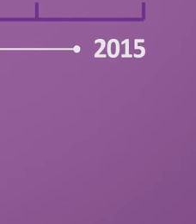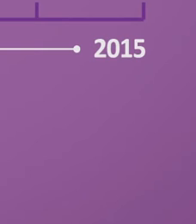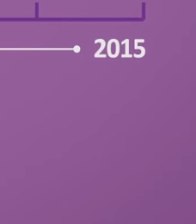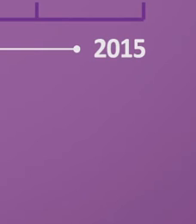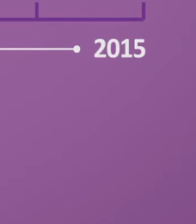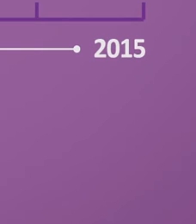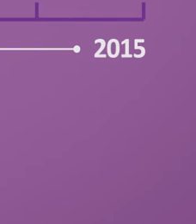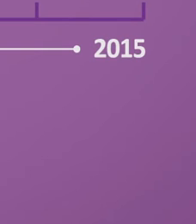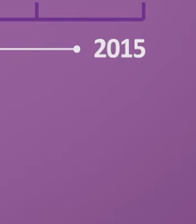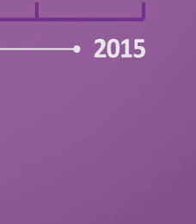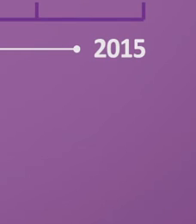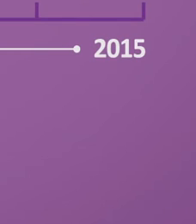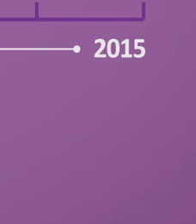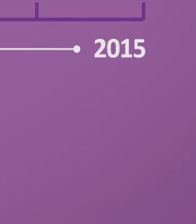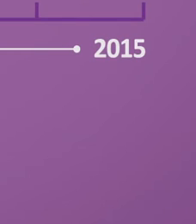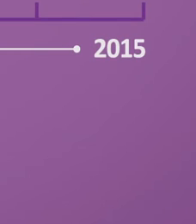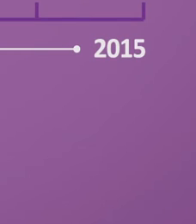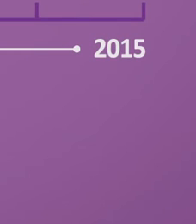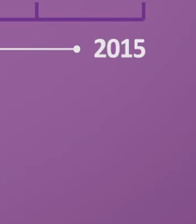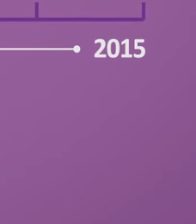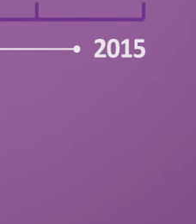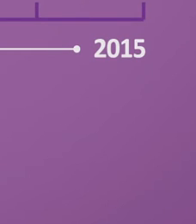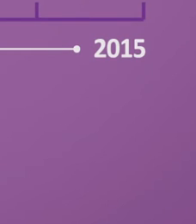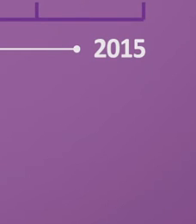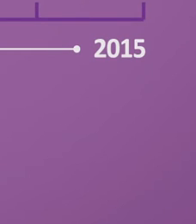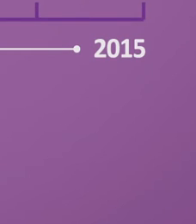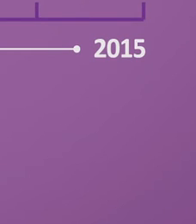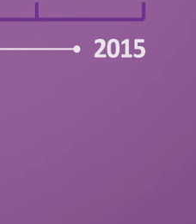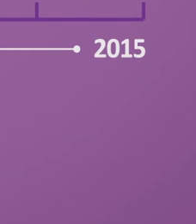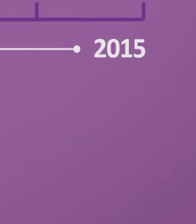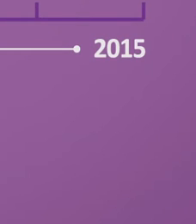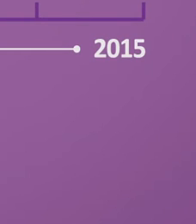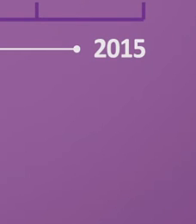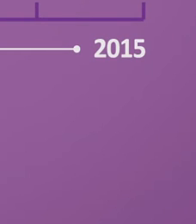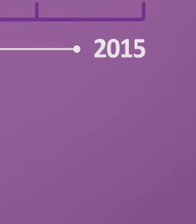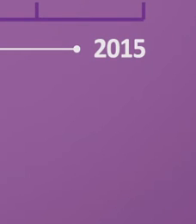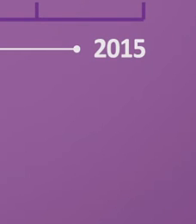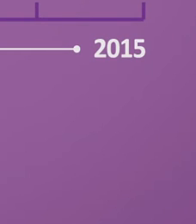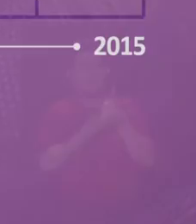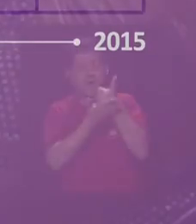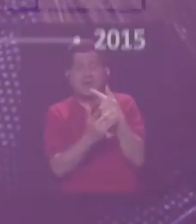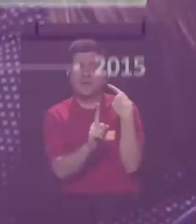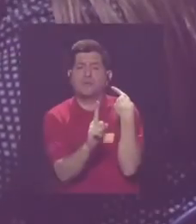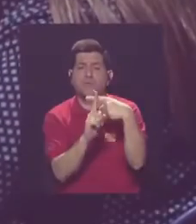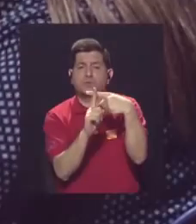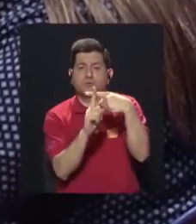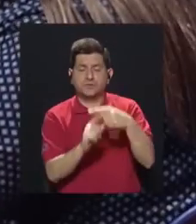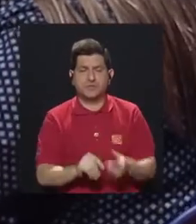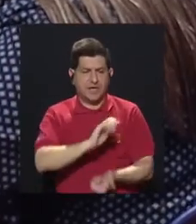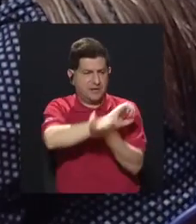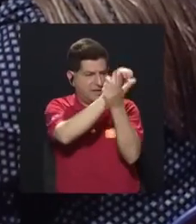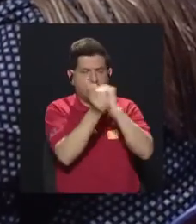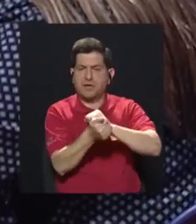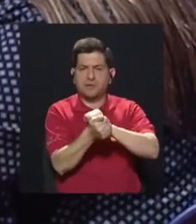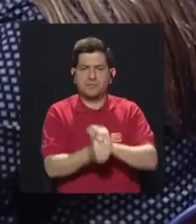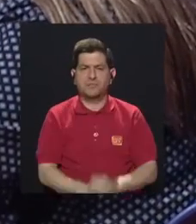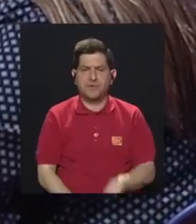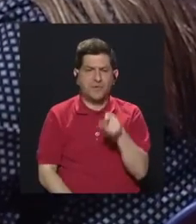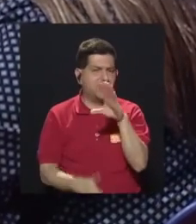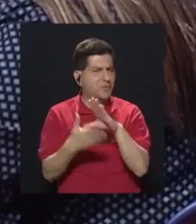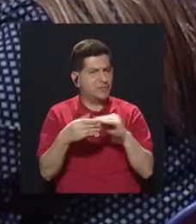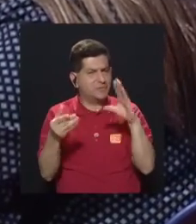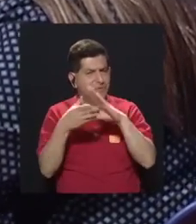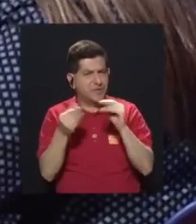nos planteamos la necesidad de hacer acciones concretas y contribuir de manera positiva a revertir esto tal vez si nos contás